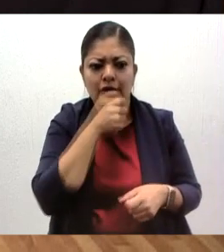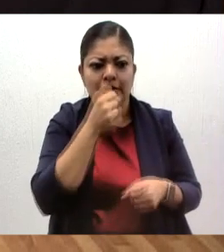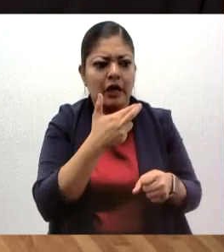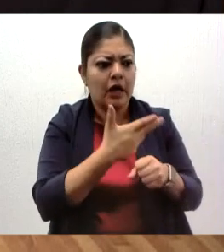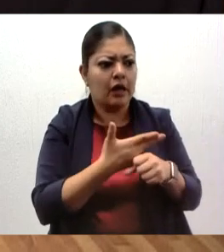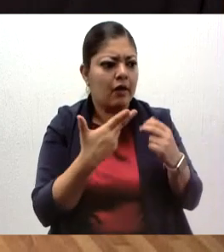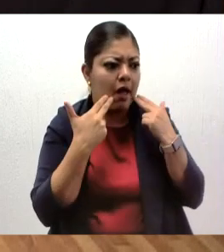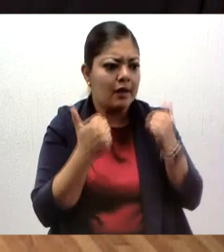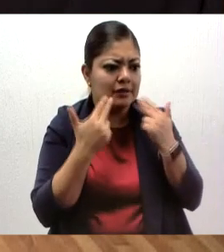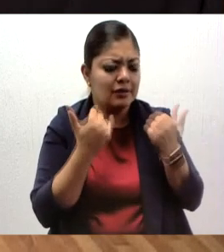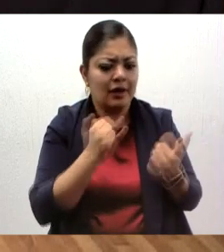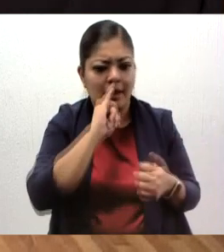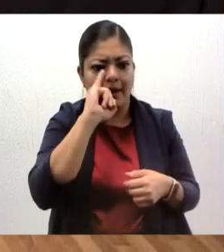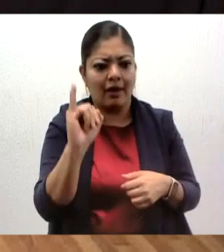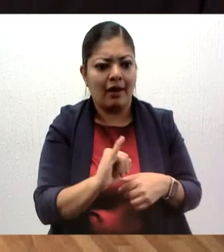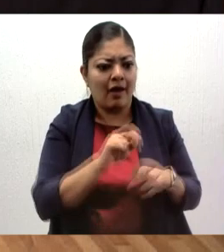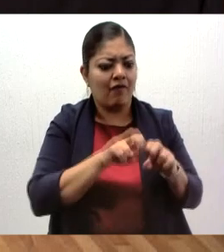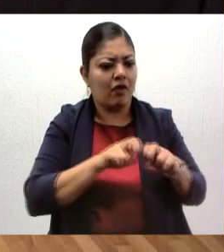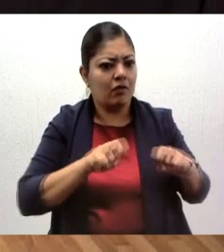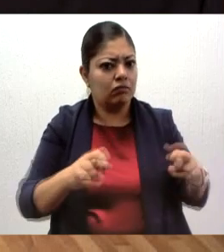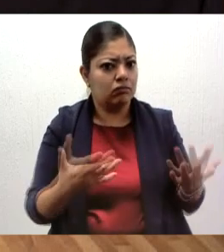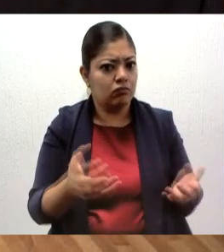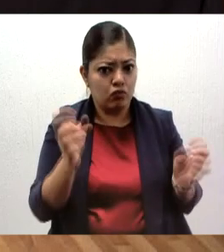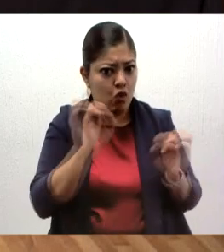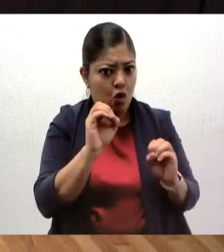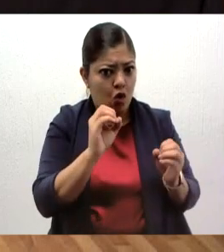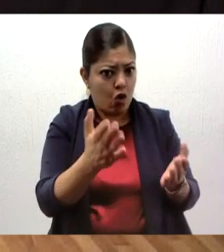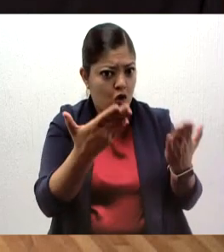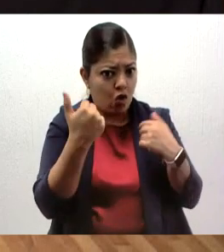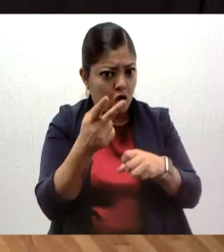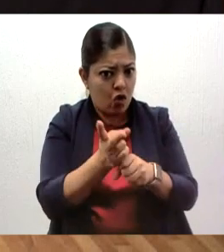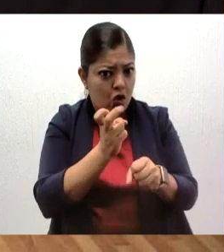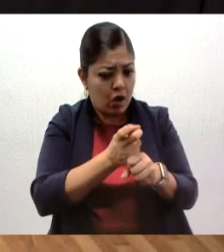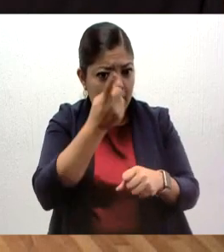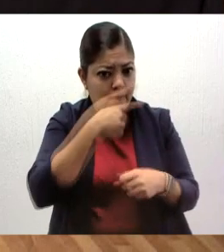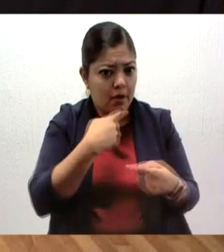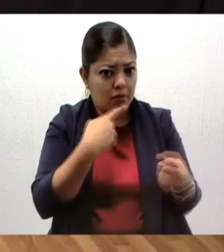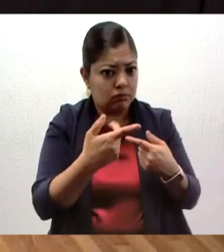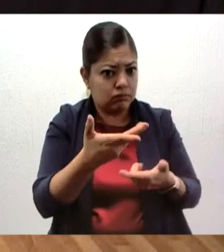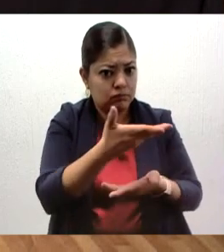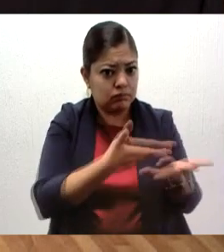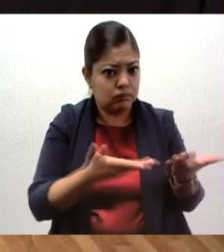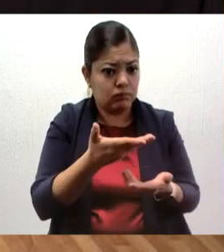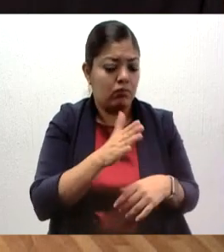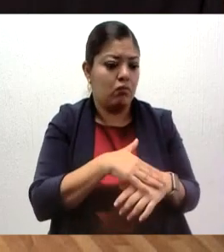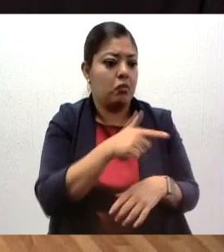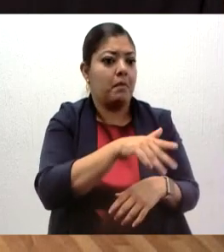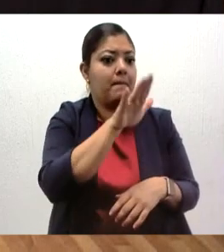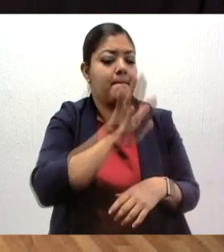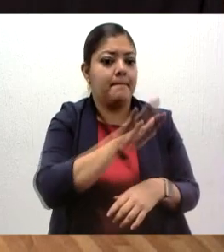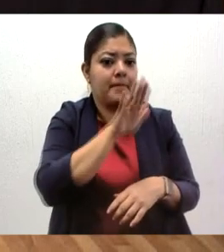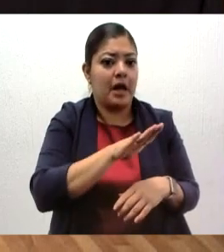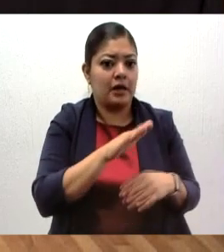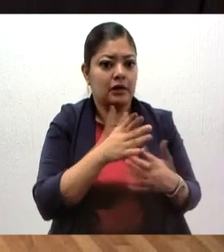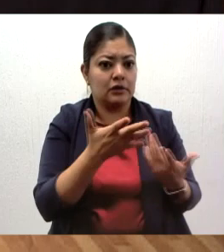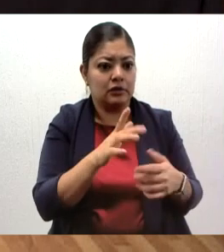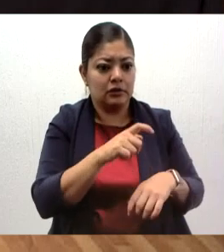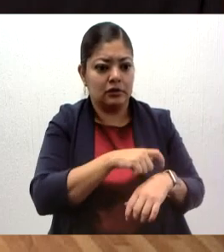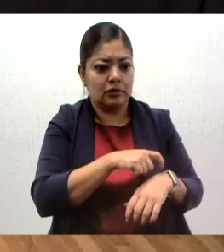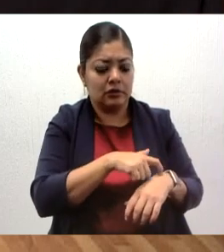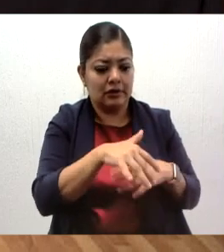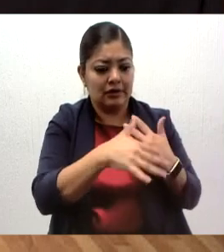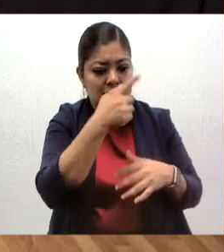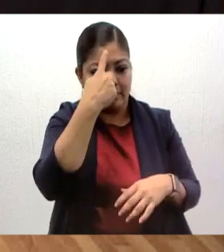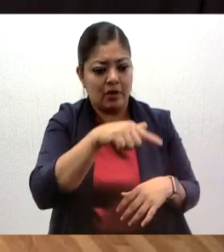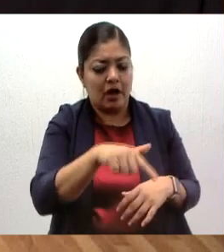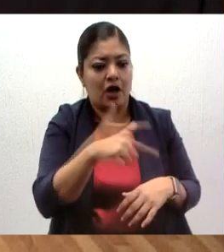gabinete no los han llamado no los han buscado Pues porque parece que al cuarto para las 12 para la aprobación están haciendo